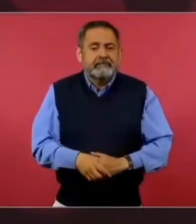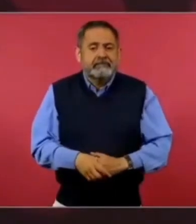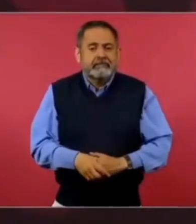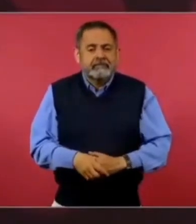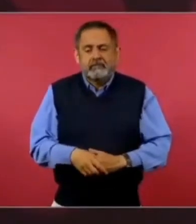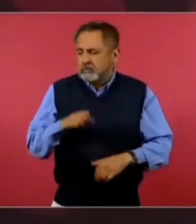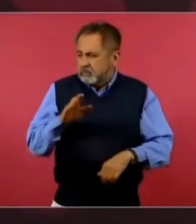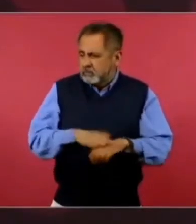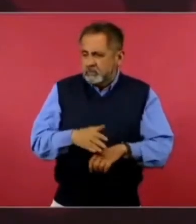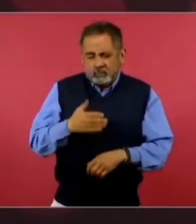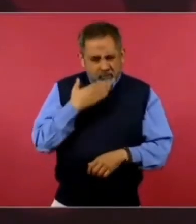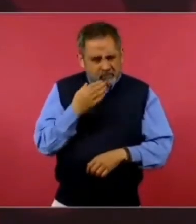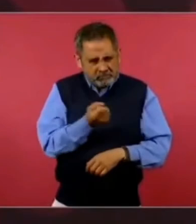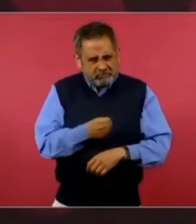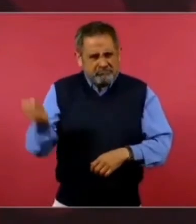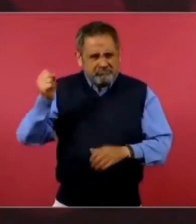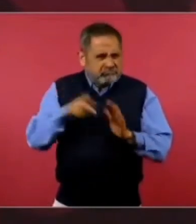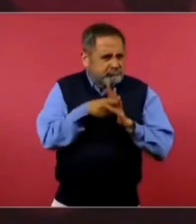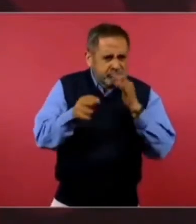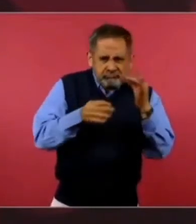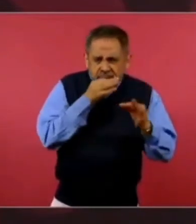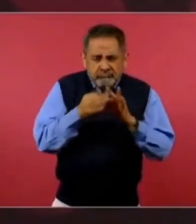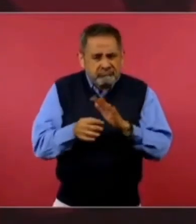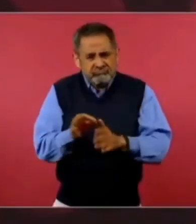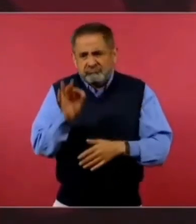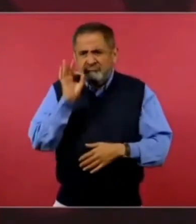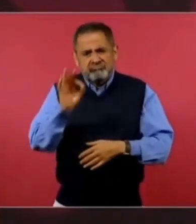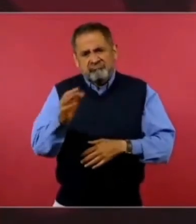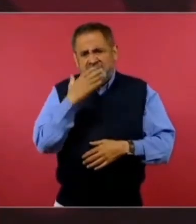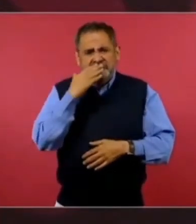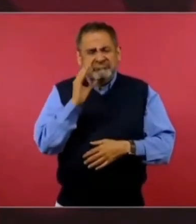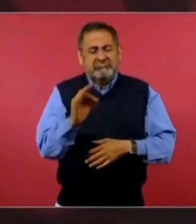muy buena periodista, muy buena, extraordinaria,